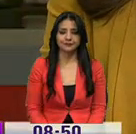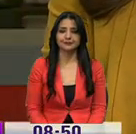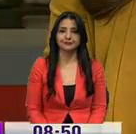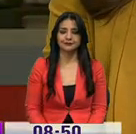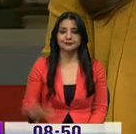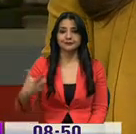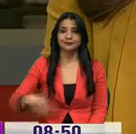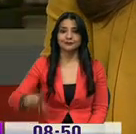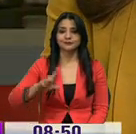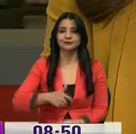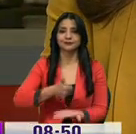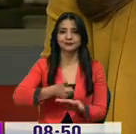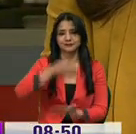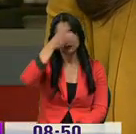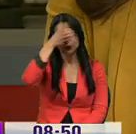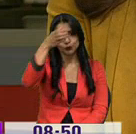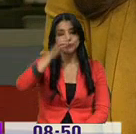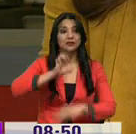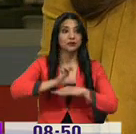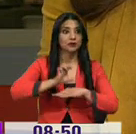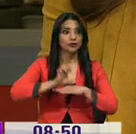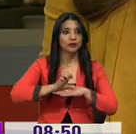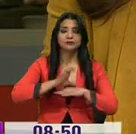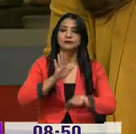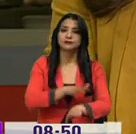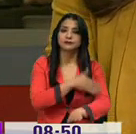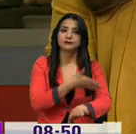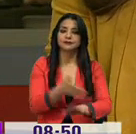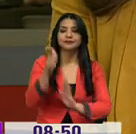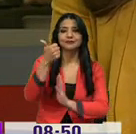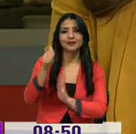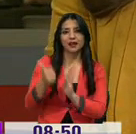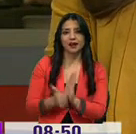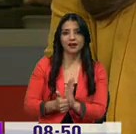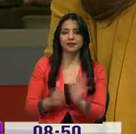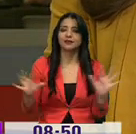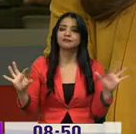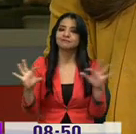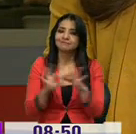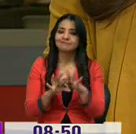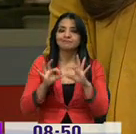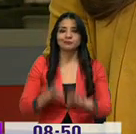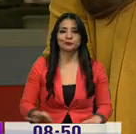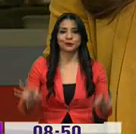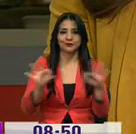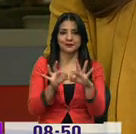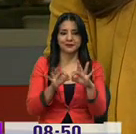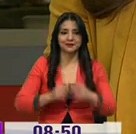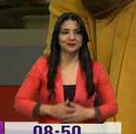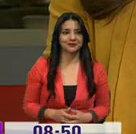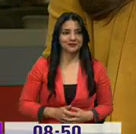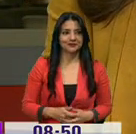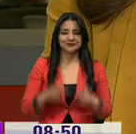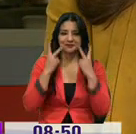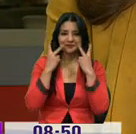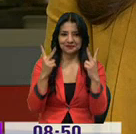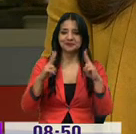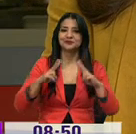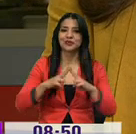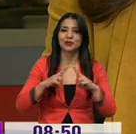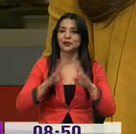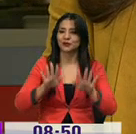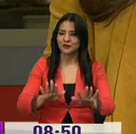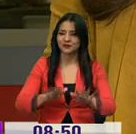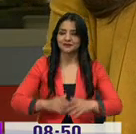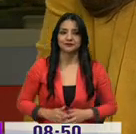Loja es la capital cultural del Ecuador. Aquí la música y el arte forman parte fundamental de sus habitantes. Veamos y conozcamos mucho más de